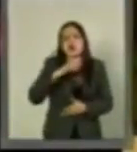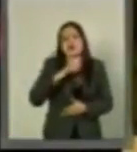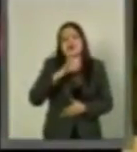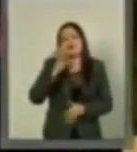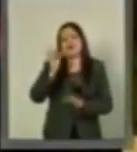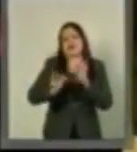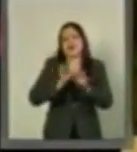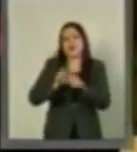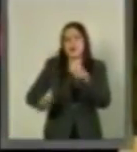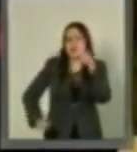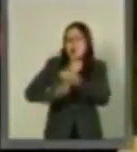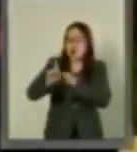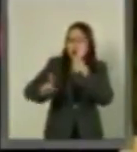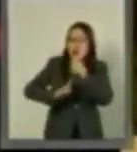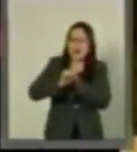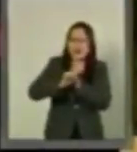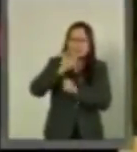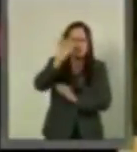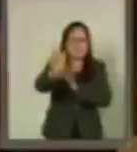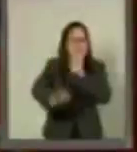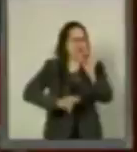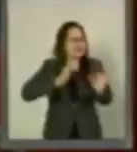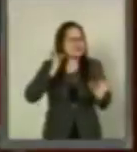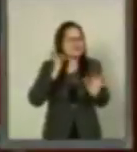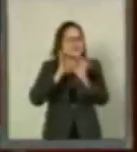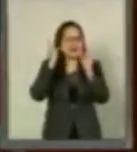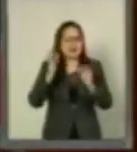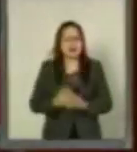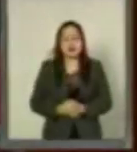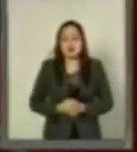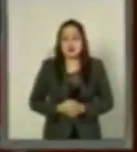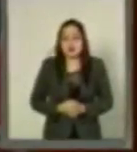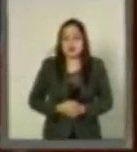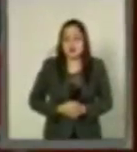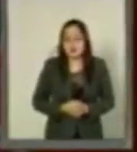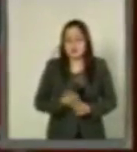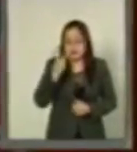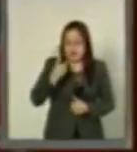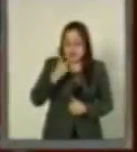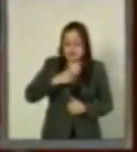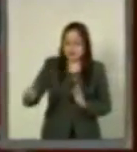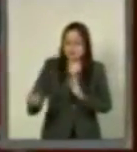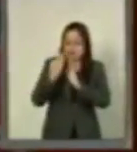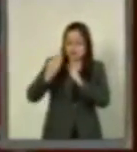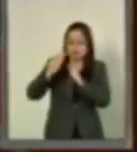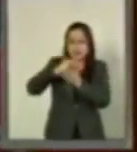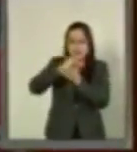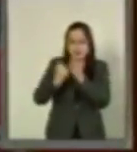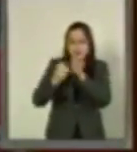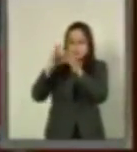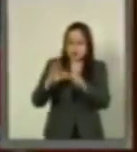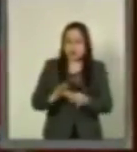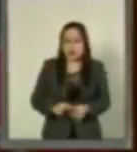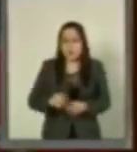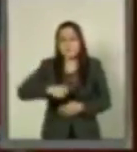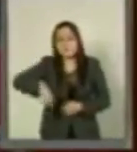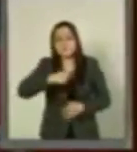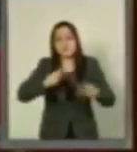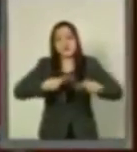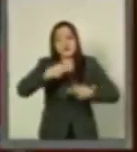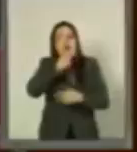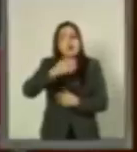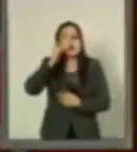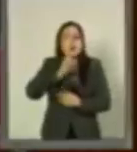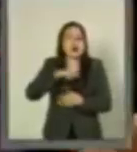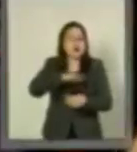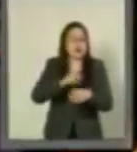perfecta. Esta comparecencia se da en un contexto de real preocupación de las y de los mexicanos por el crecimiento de